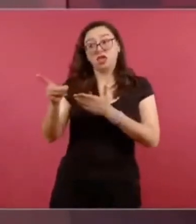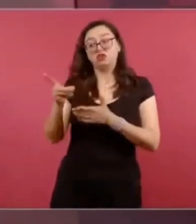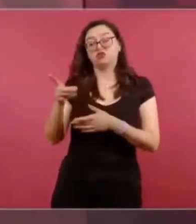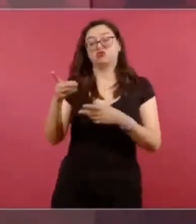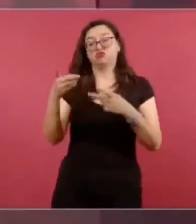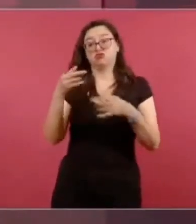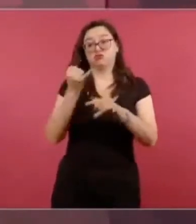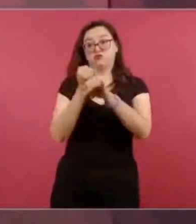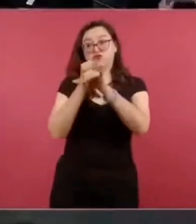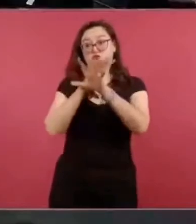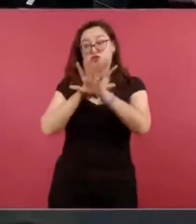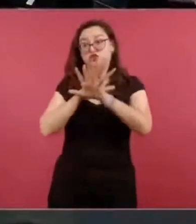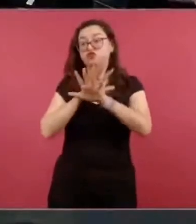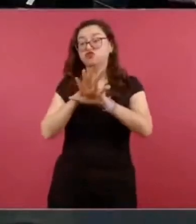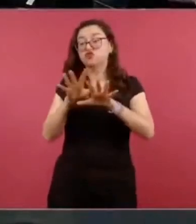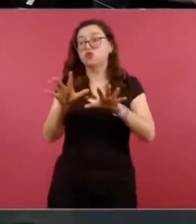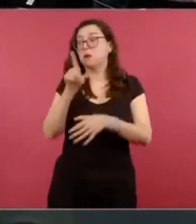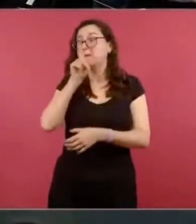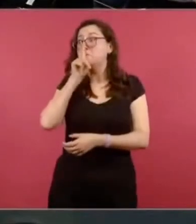el derecho